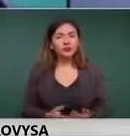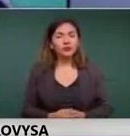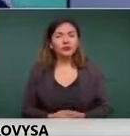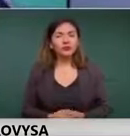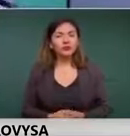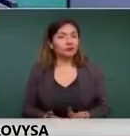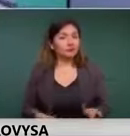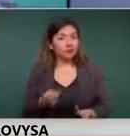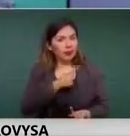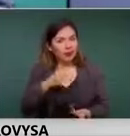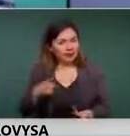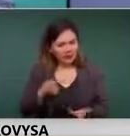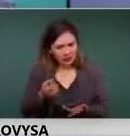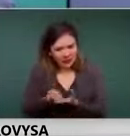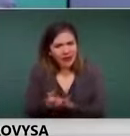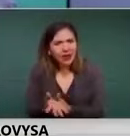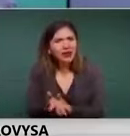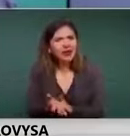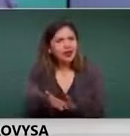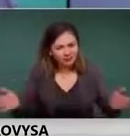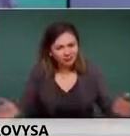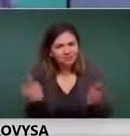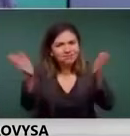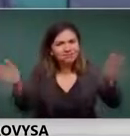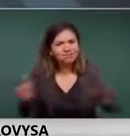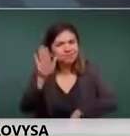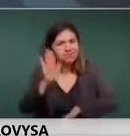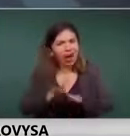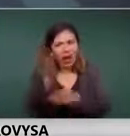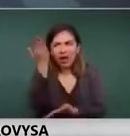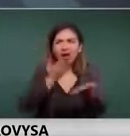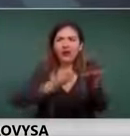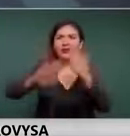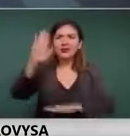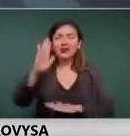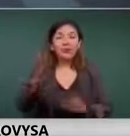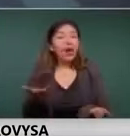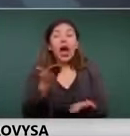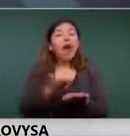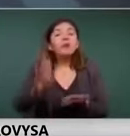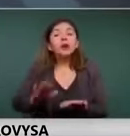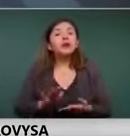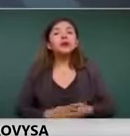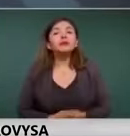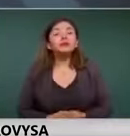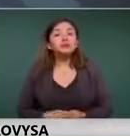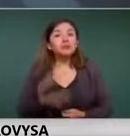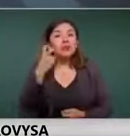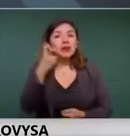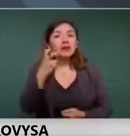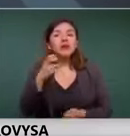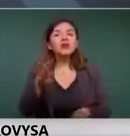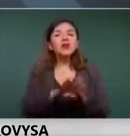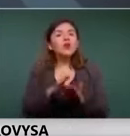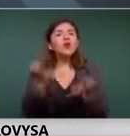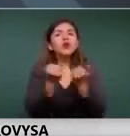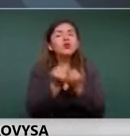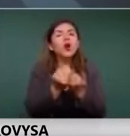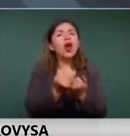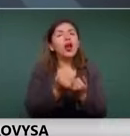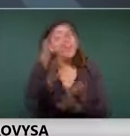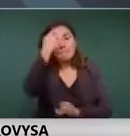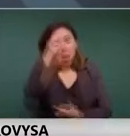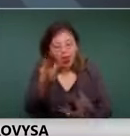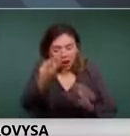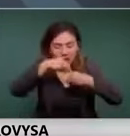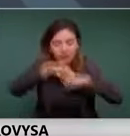Y tenemos que salir adelante. Además, eso es parte también de nuestra salud.